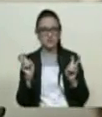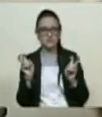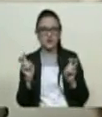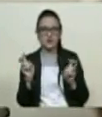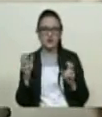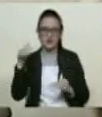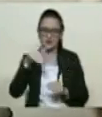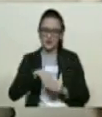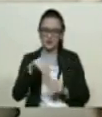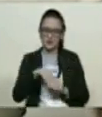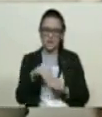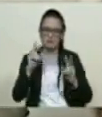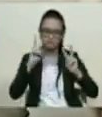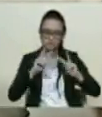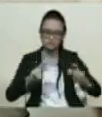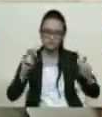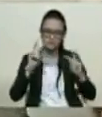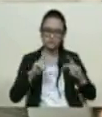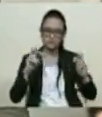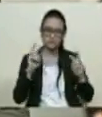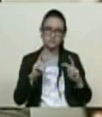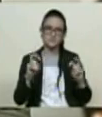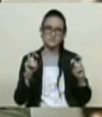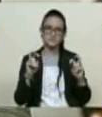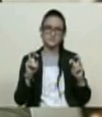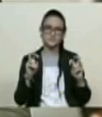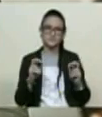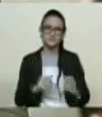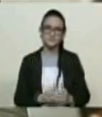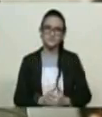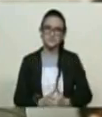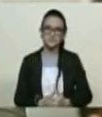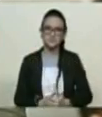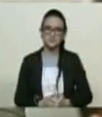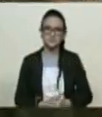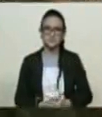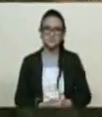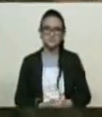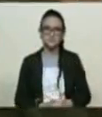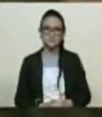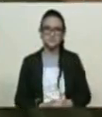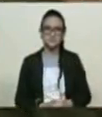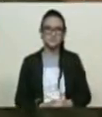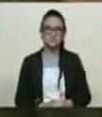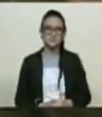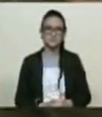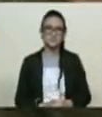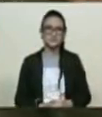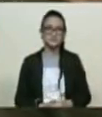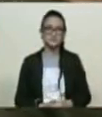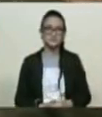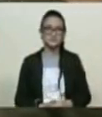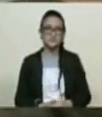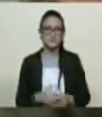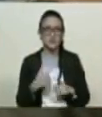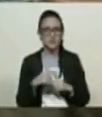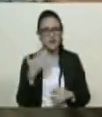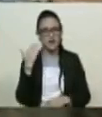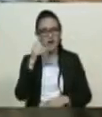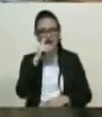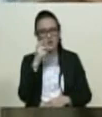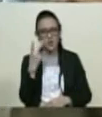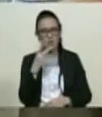a auditar, que vienen a acompañarnos en estas auditorías. También hemos venido implementando a partir del año